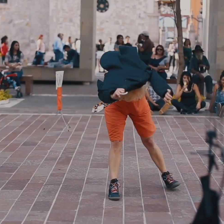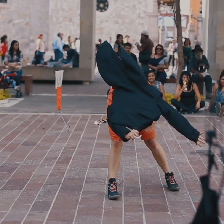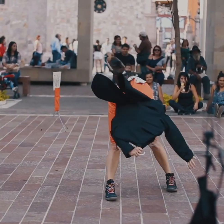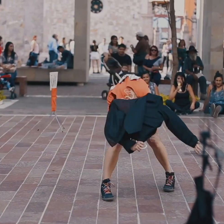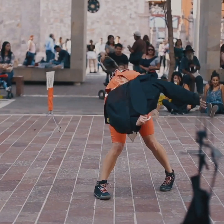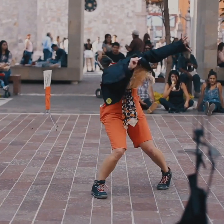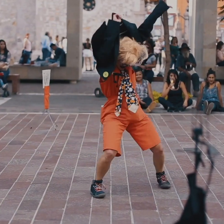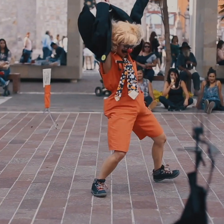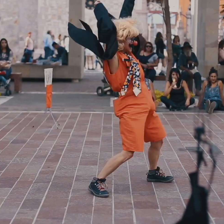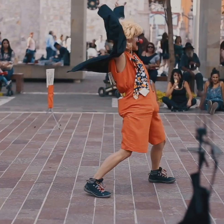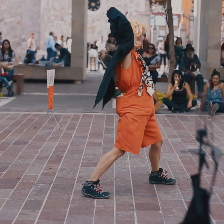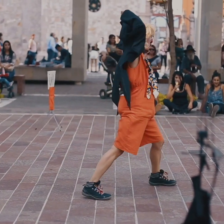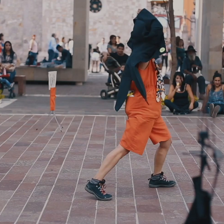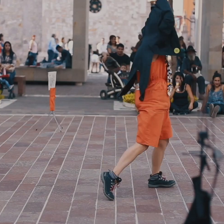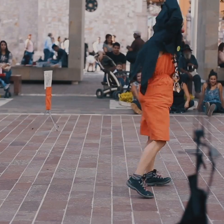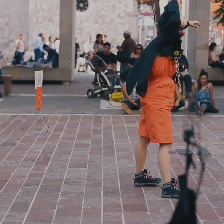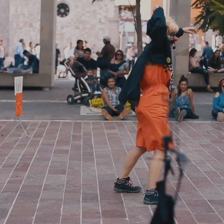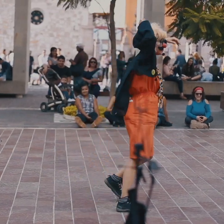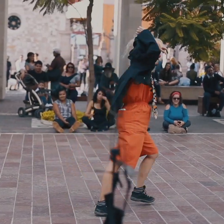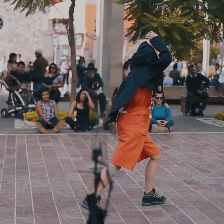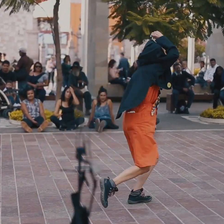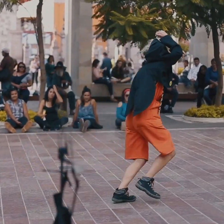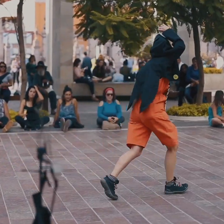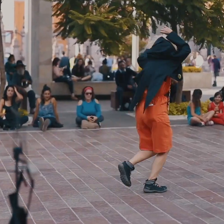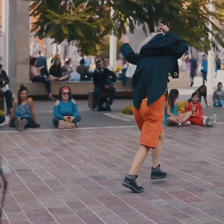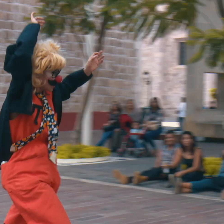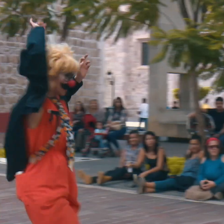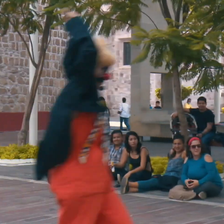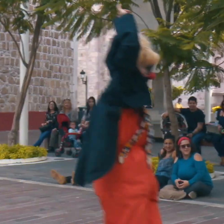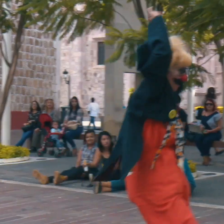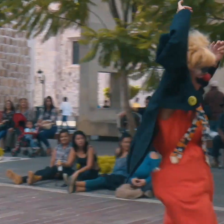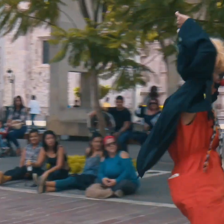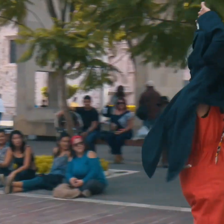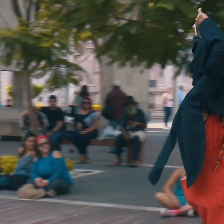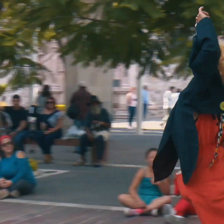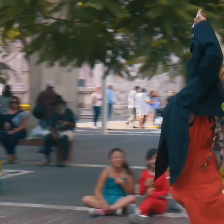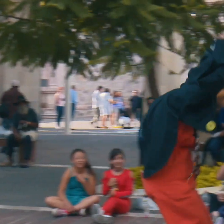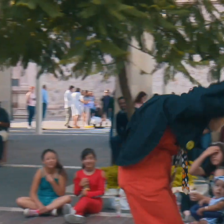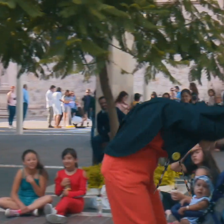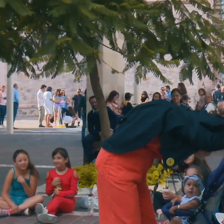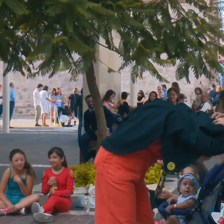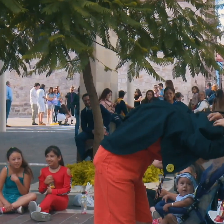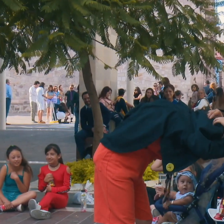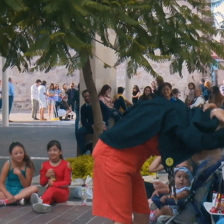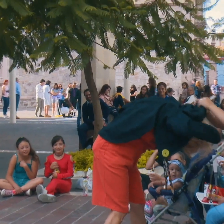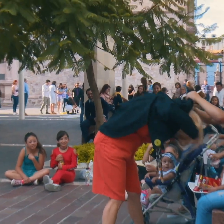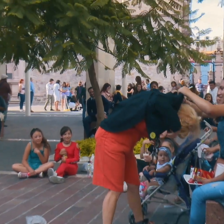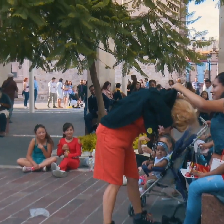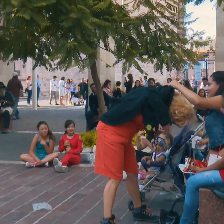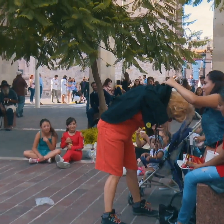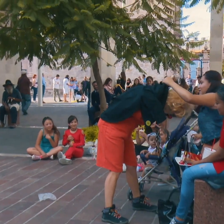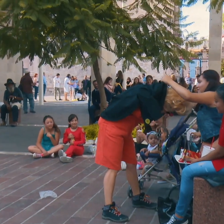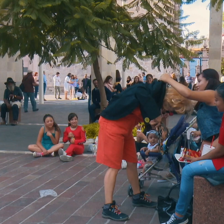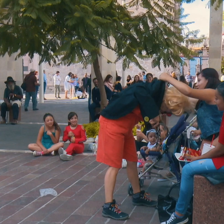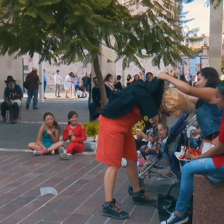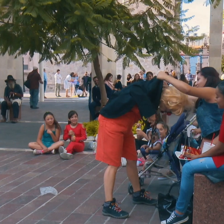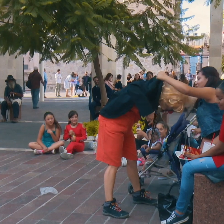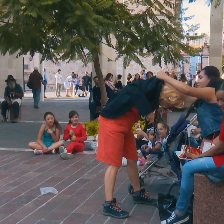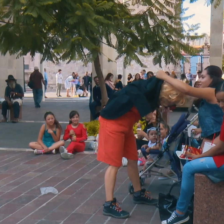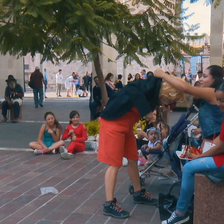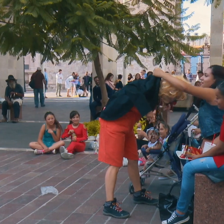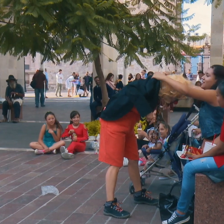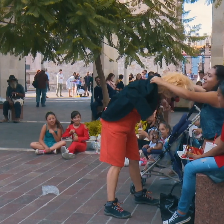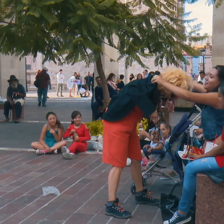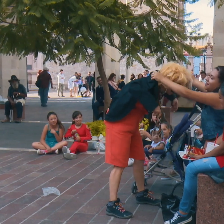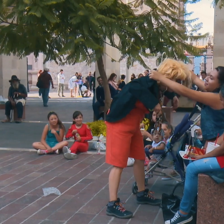lenguaje. Y ahora hay muchas payasas, por suerte. Incluso hay muchos festivales de payasas. Hay unos que